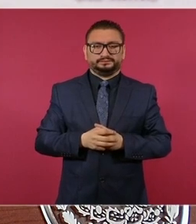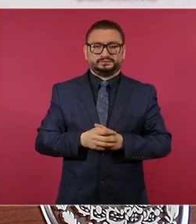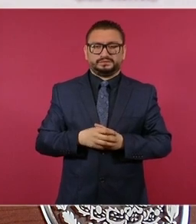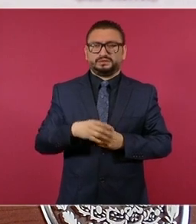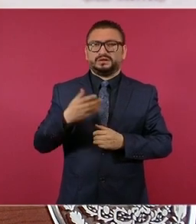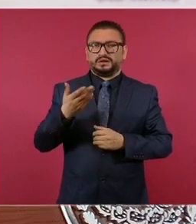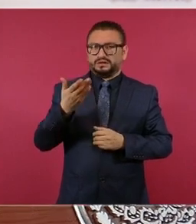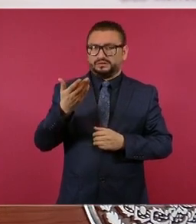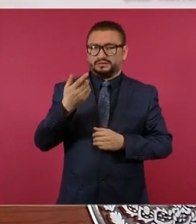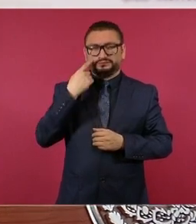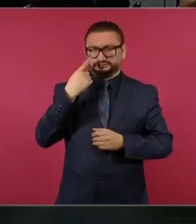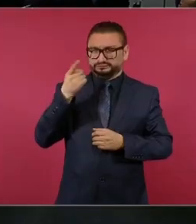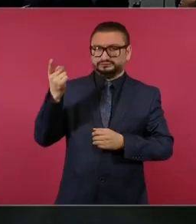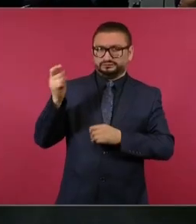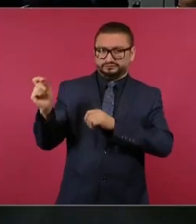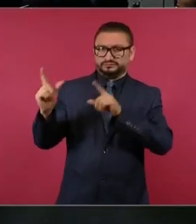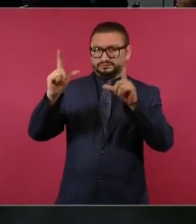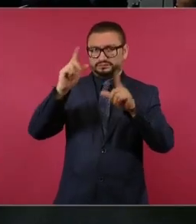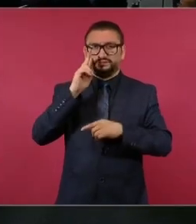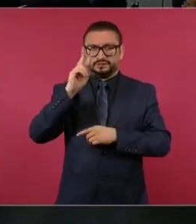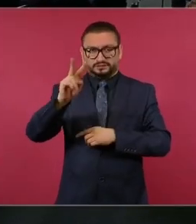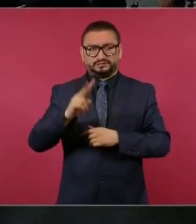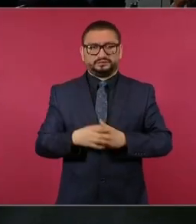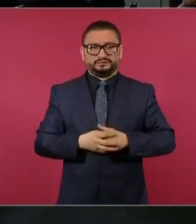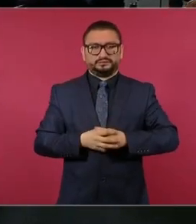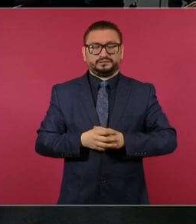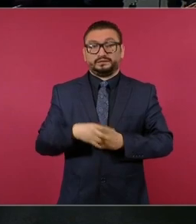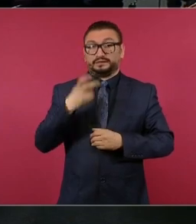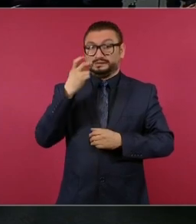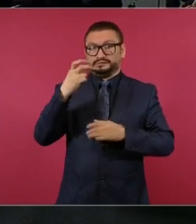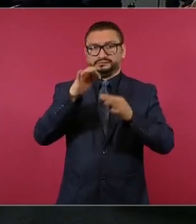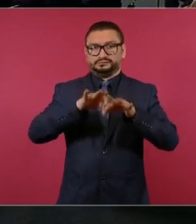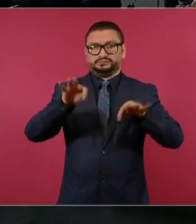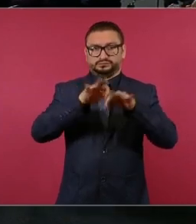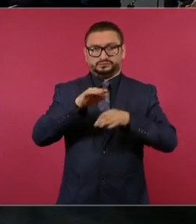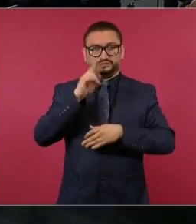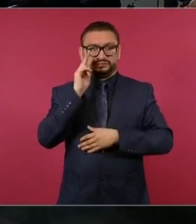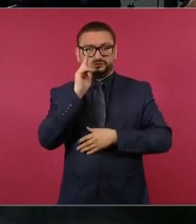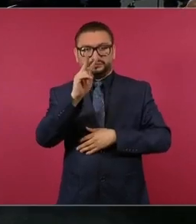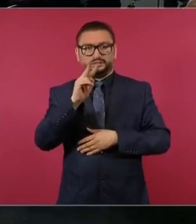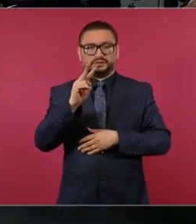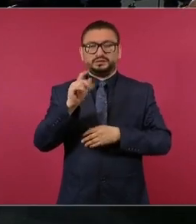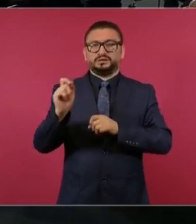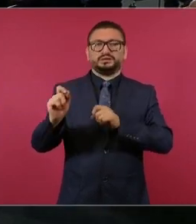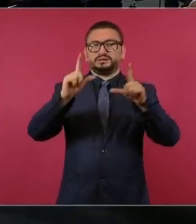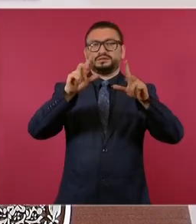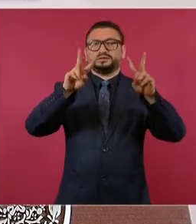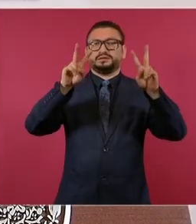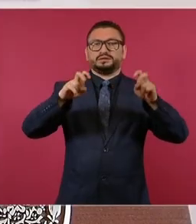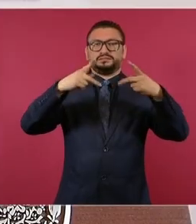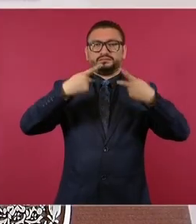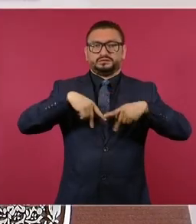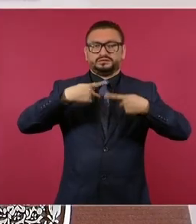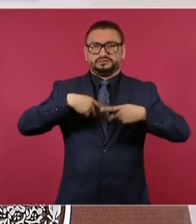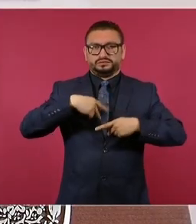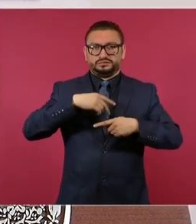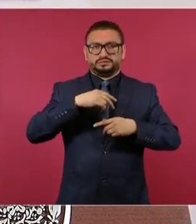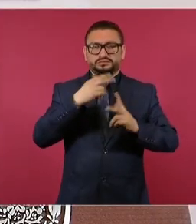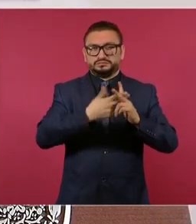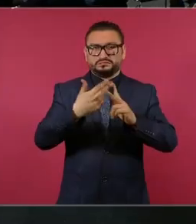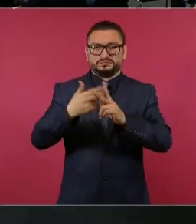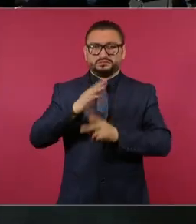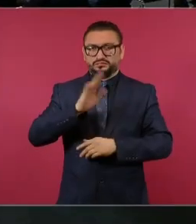¿Por qué no pones la lámina? Porque eso es muy ilustrativo, la lámina sobre homicidios.